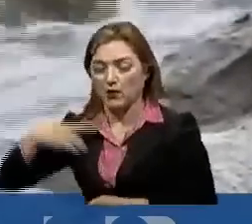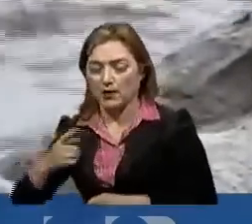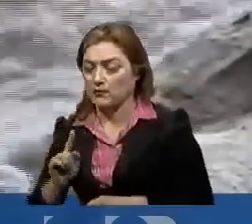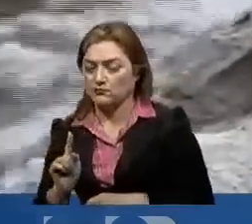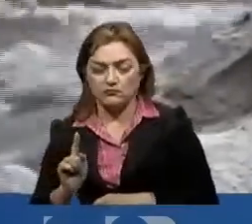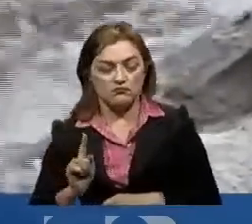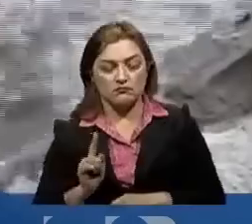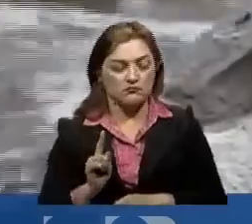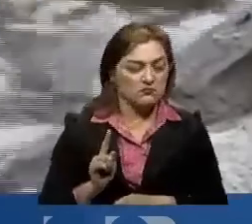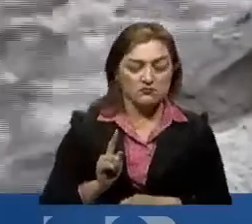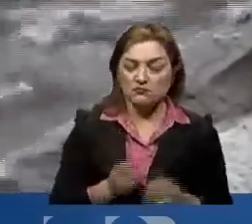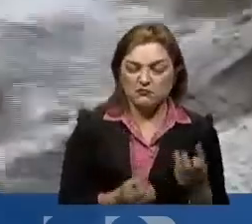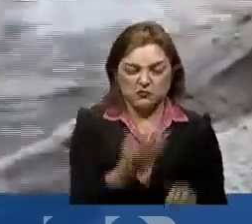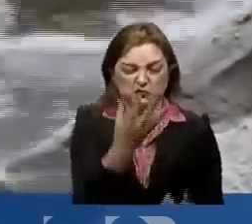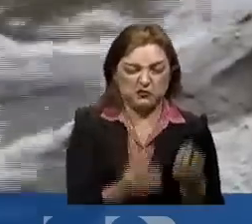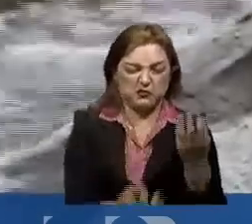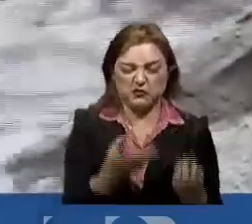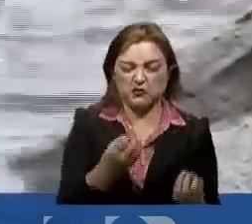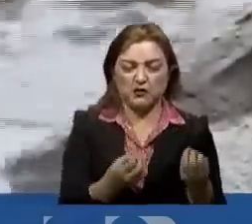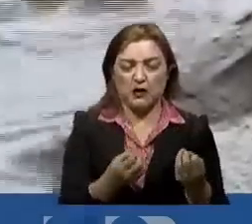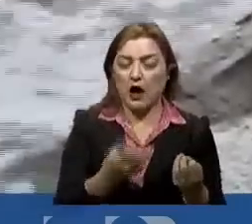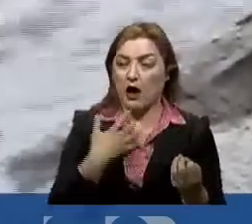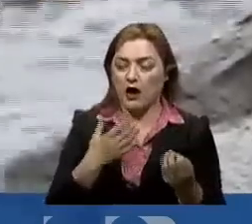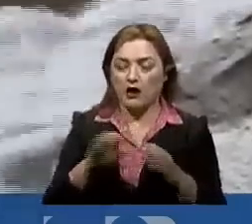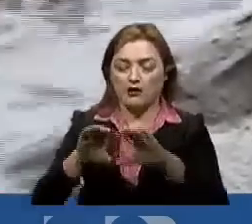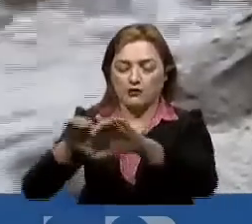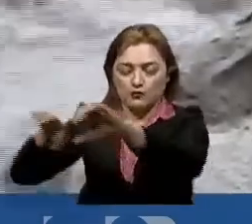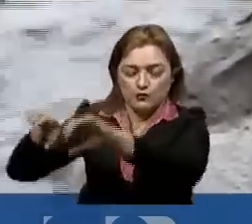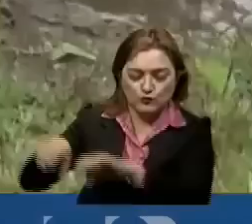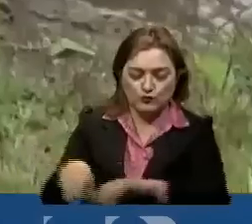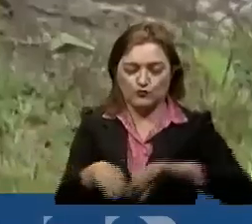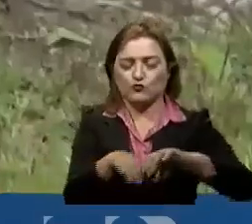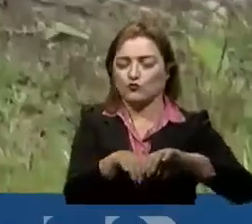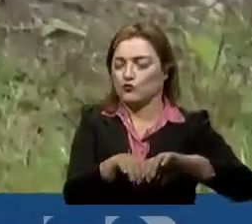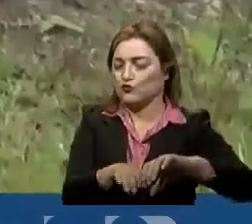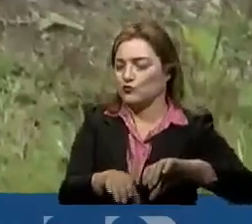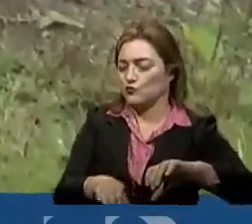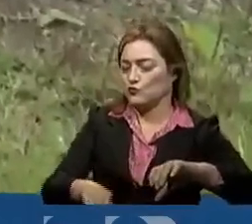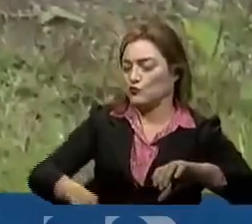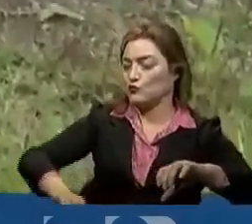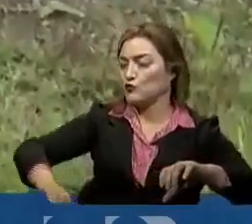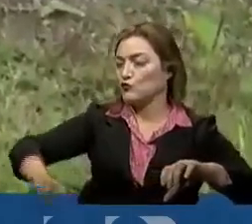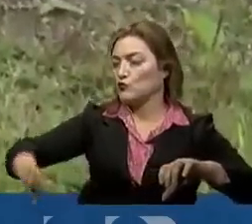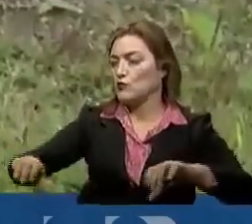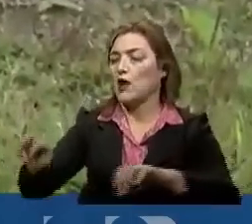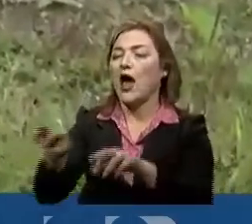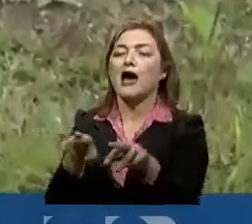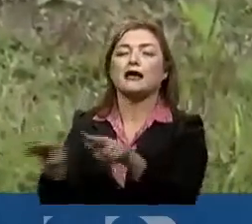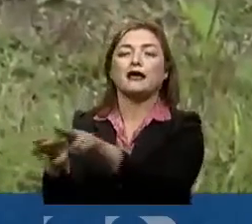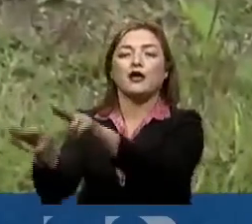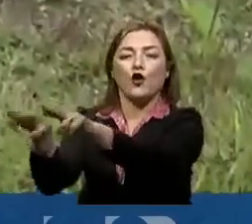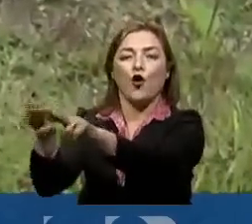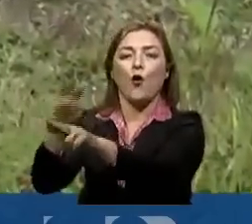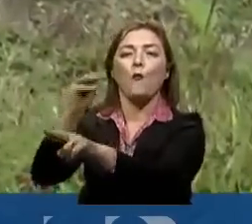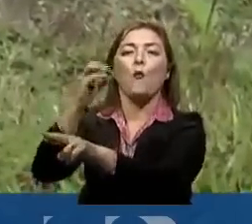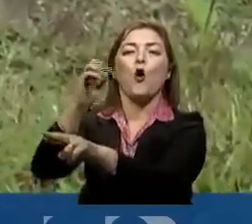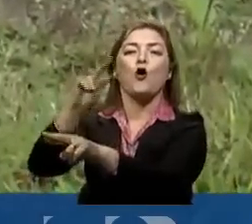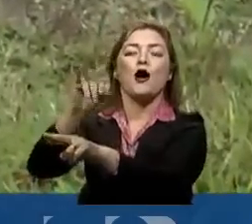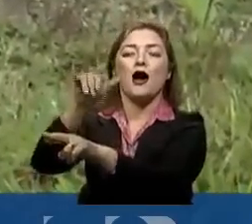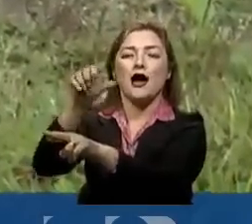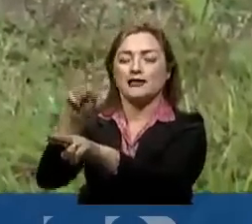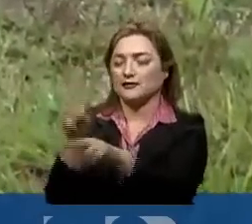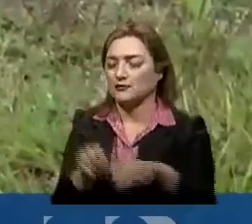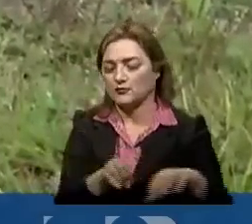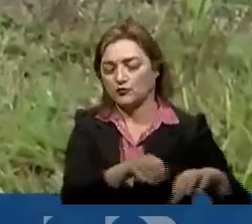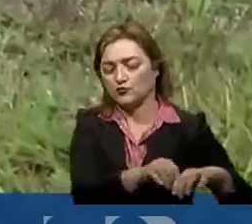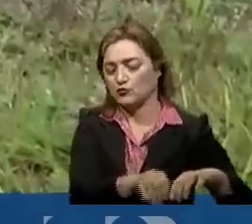y en esta, hace 15 días más o menos, ya colapsó nuevamente. Entonces, el agua se va día y